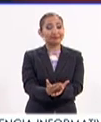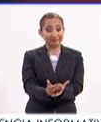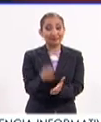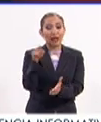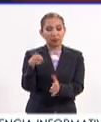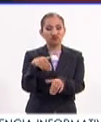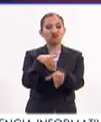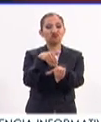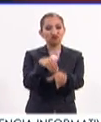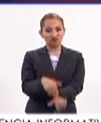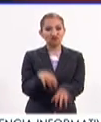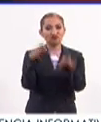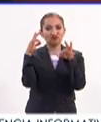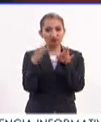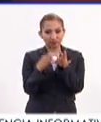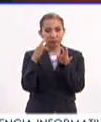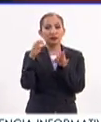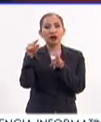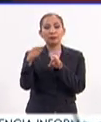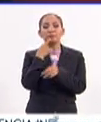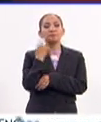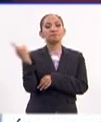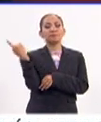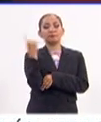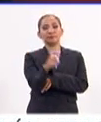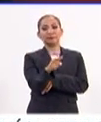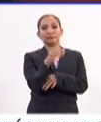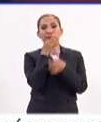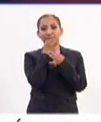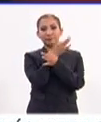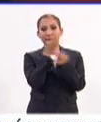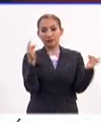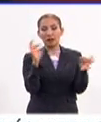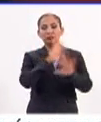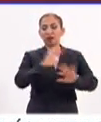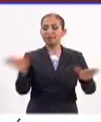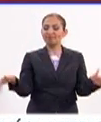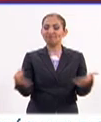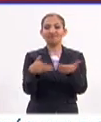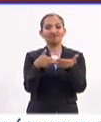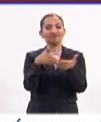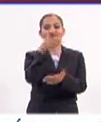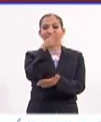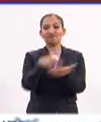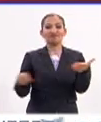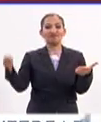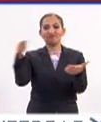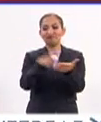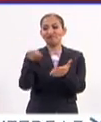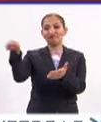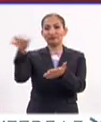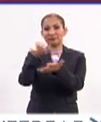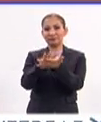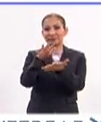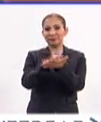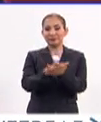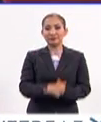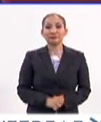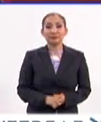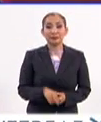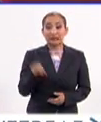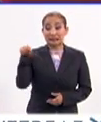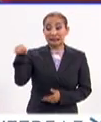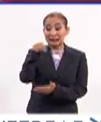se cumplió con el decreto y ya se cerró esa cárcel.